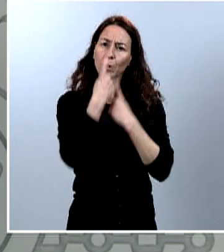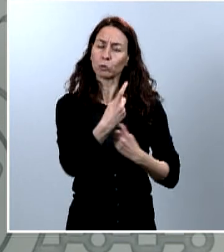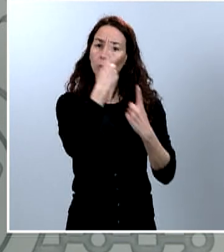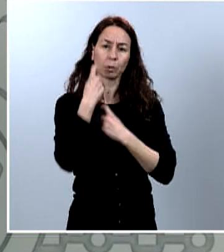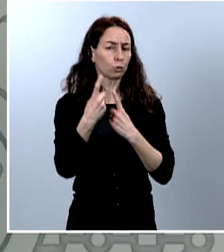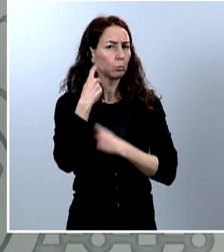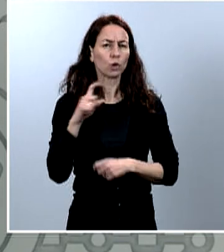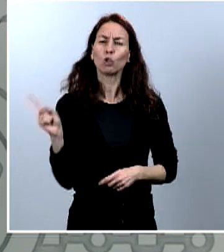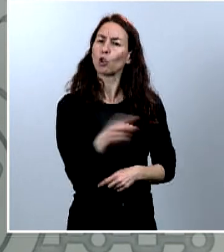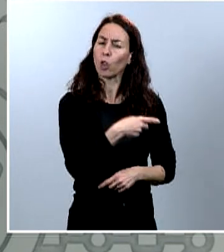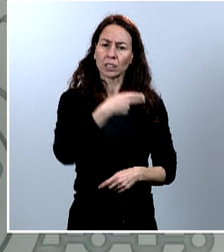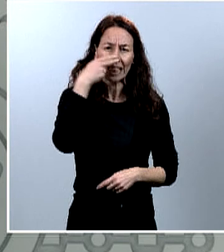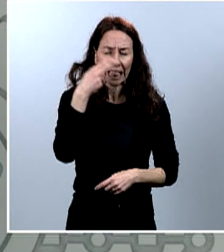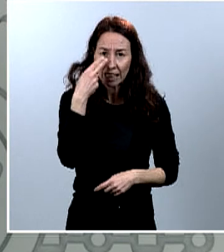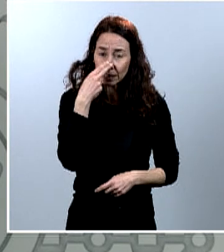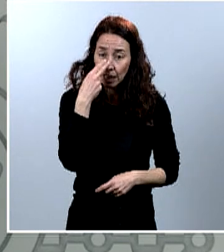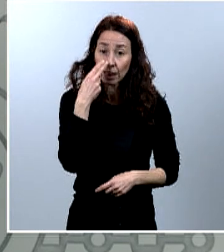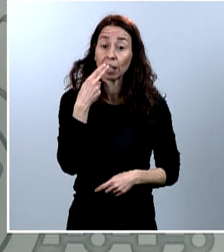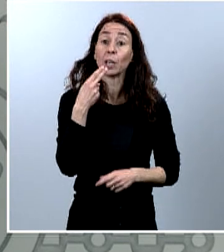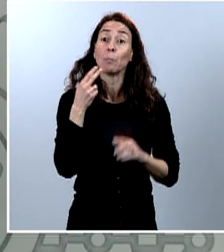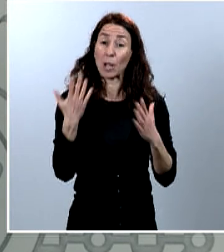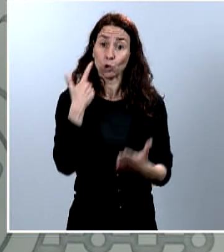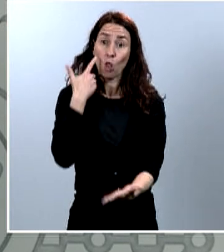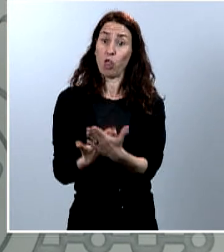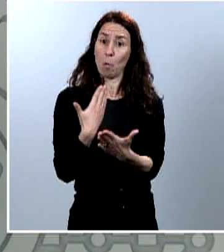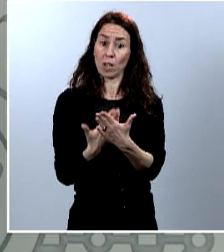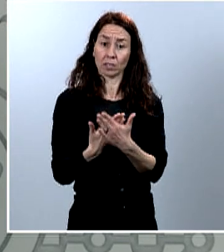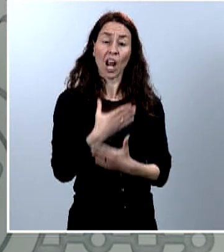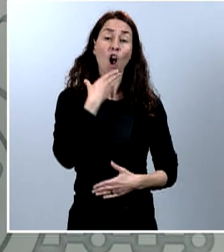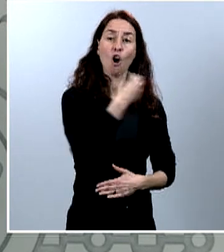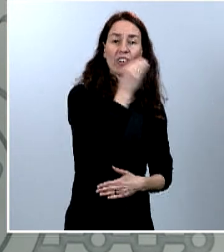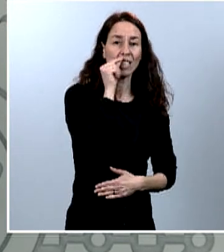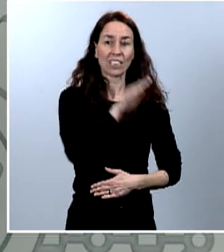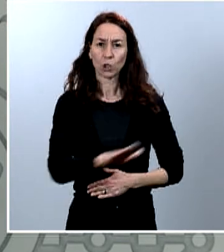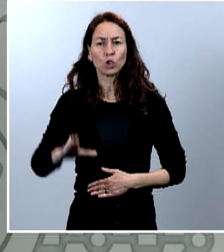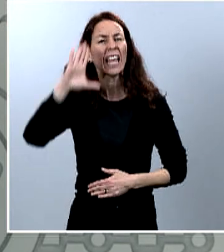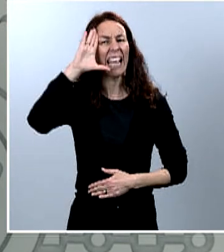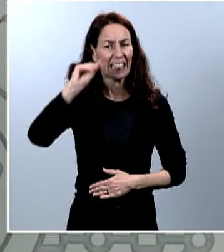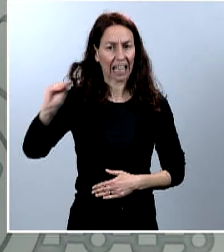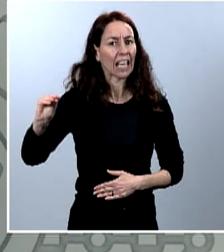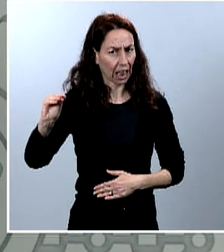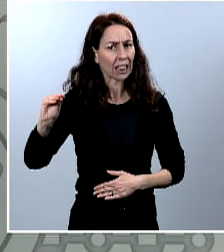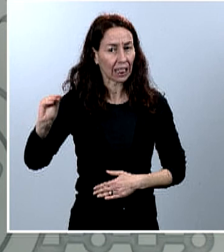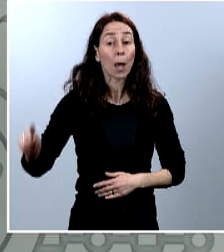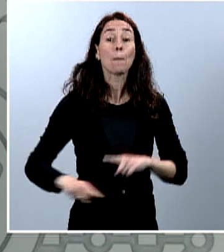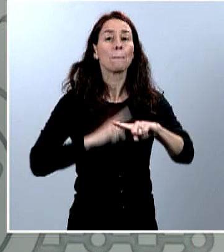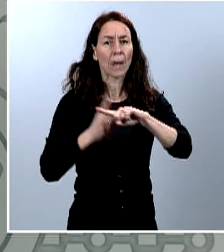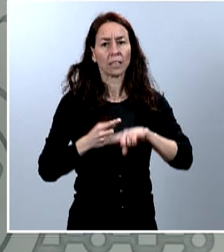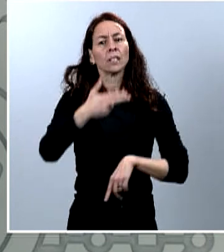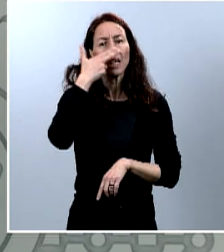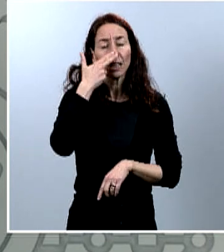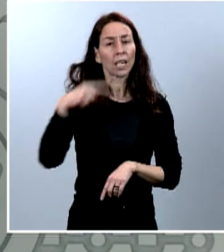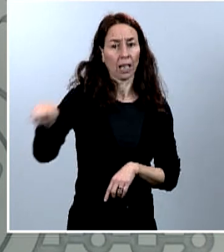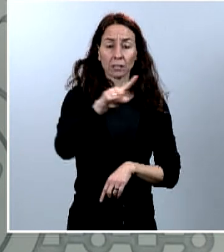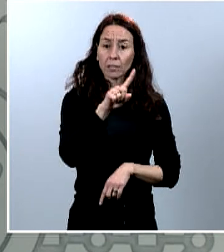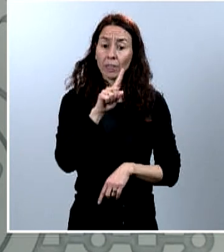y que muestran no solo la inteligencia de nuestros niños y adolescentes, sino también el interés que tienen en que entre todos juntos podamos controlar